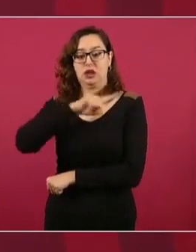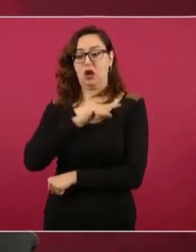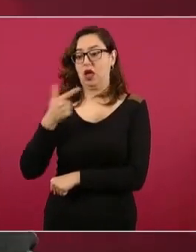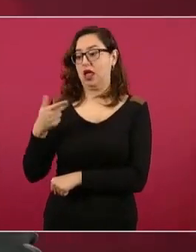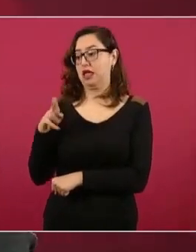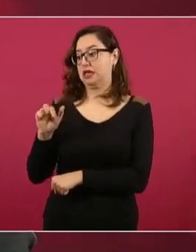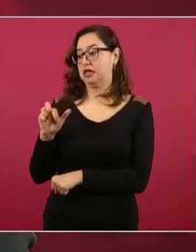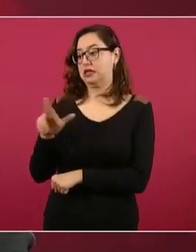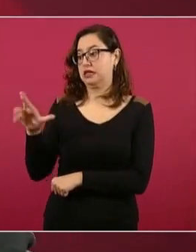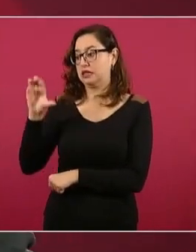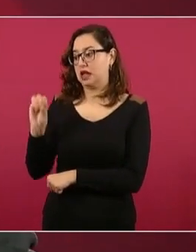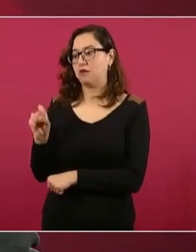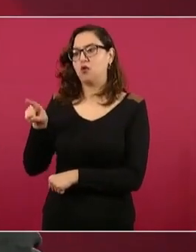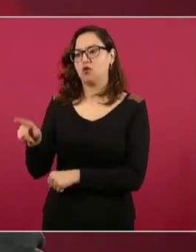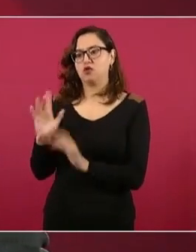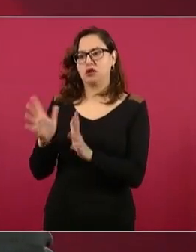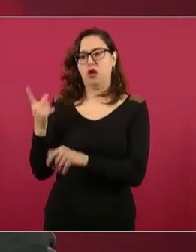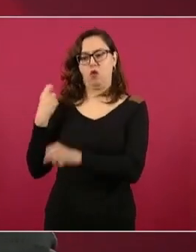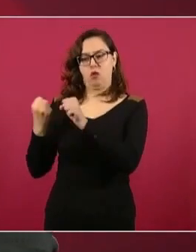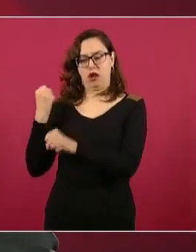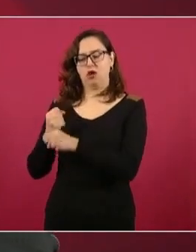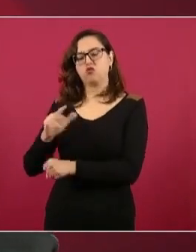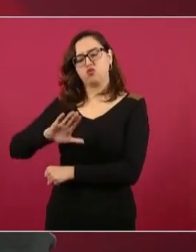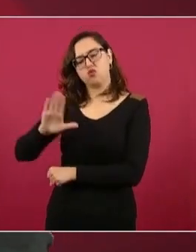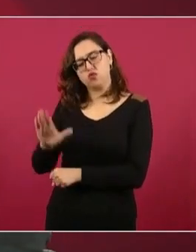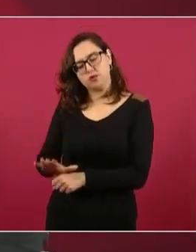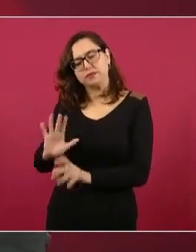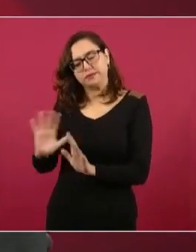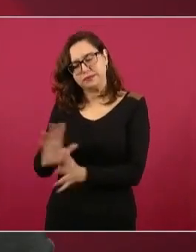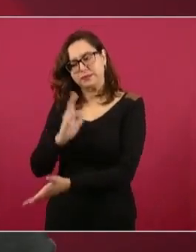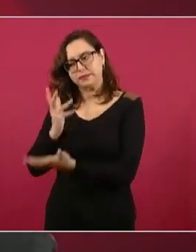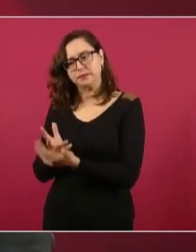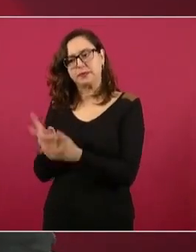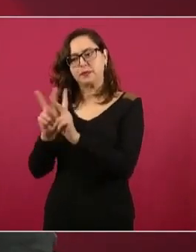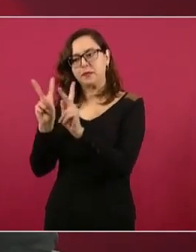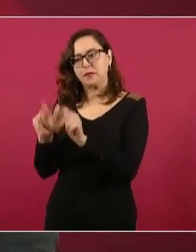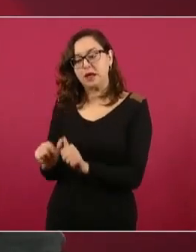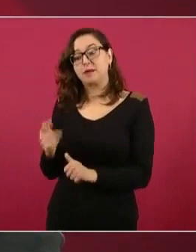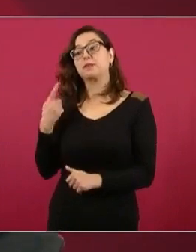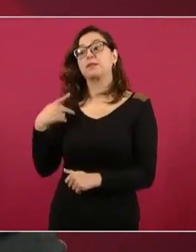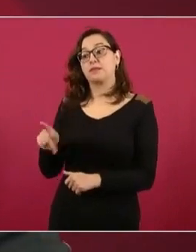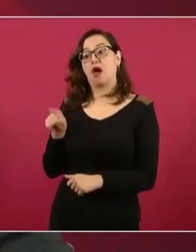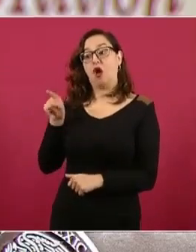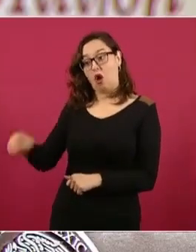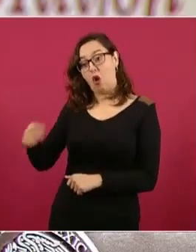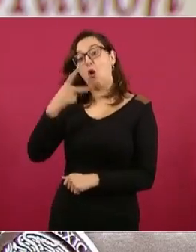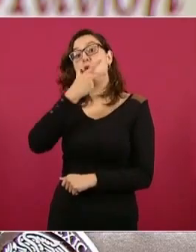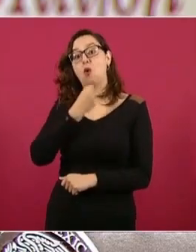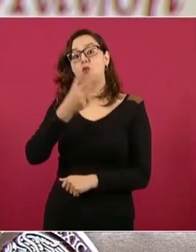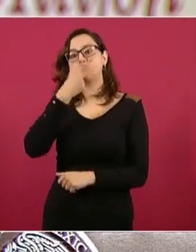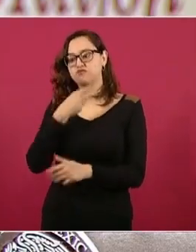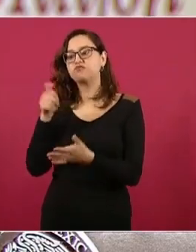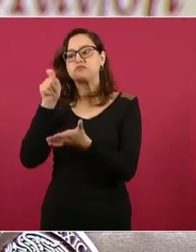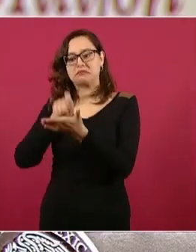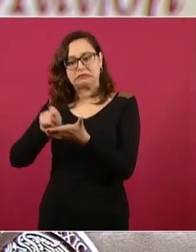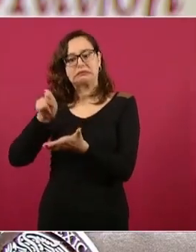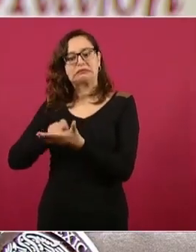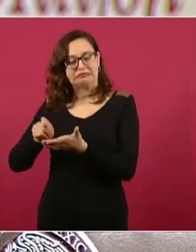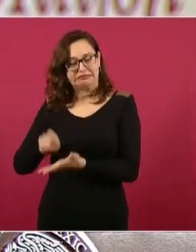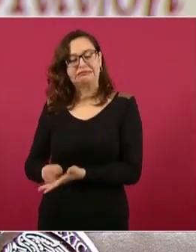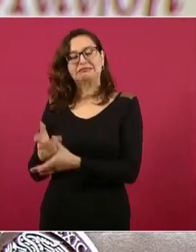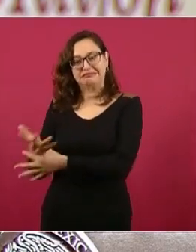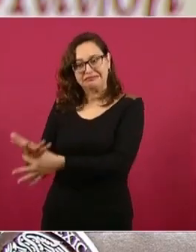en paz descanse, murió hace un año, y él formuló, incluso teóricamente, el proceso